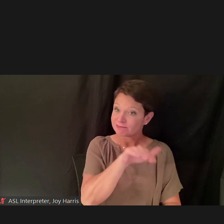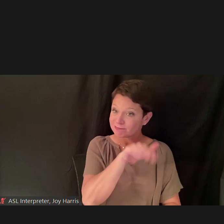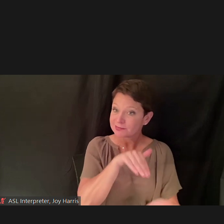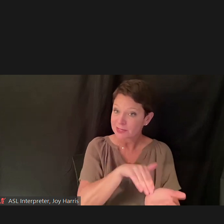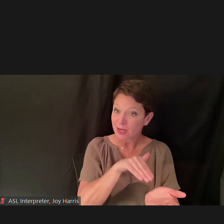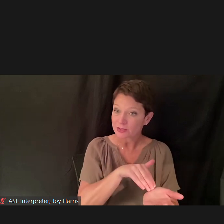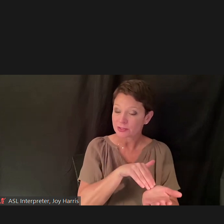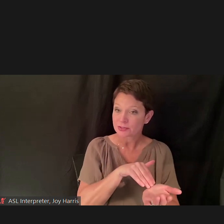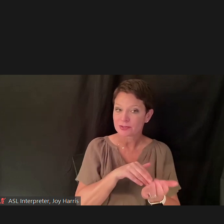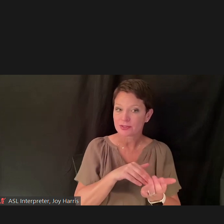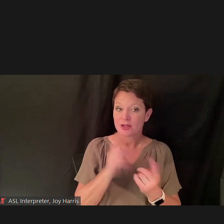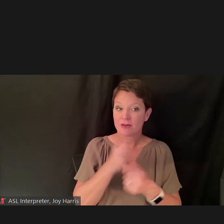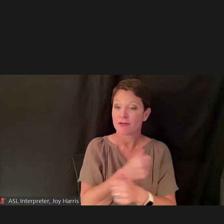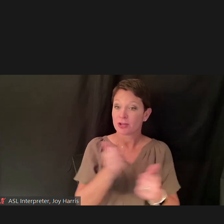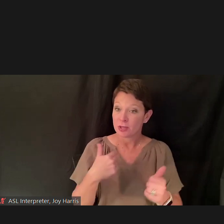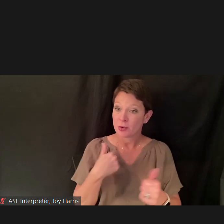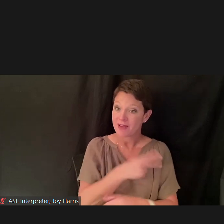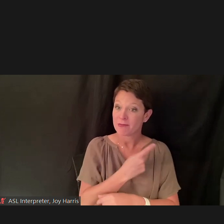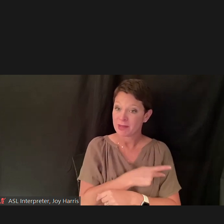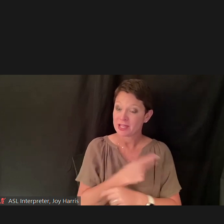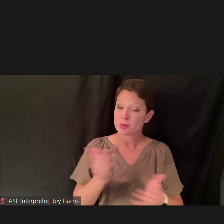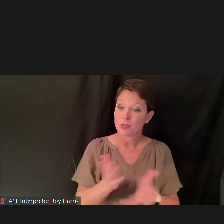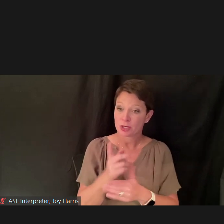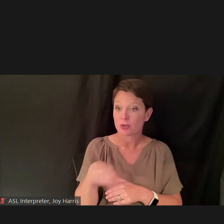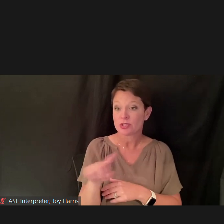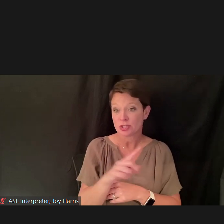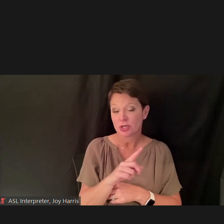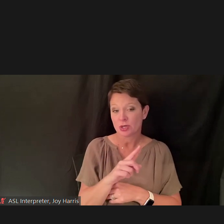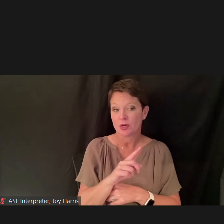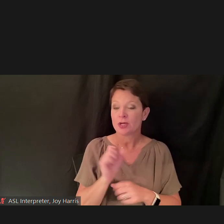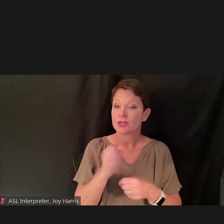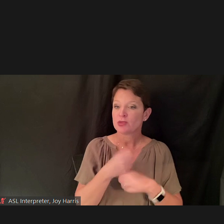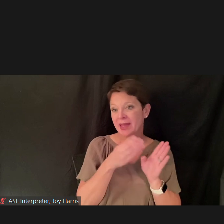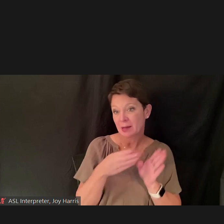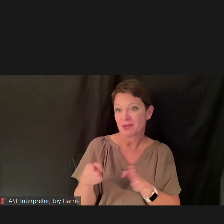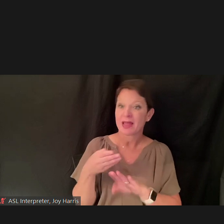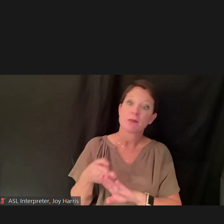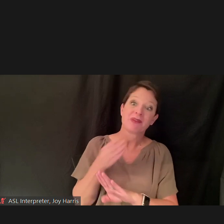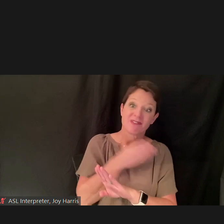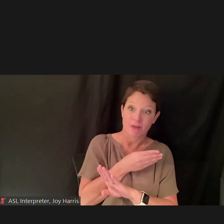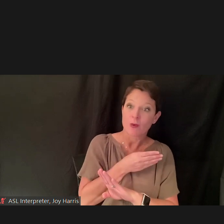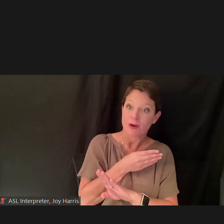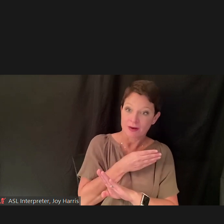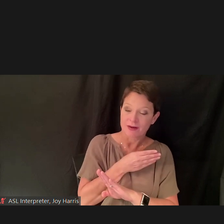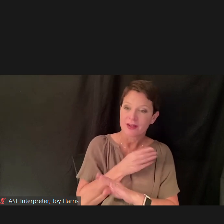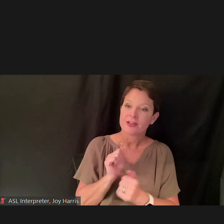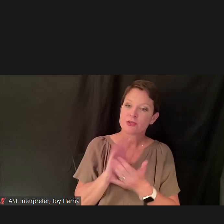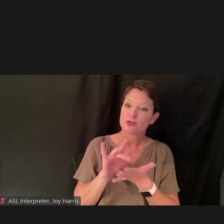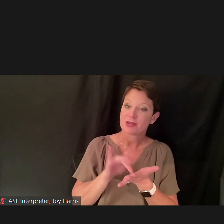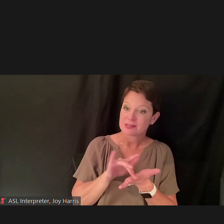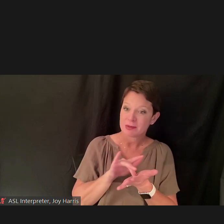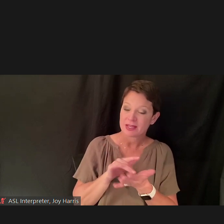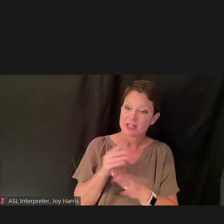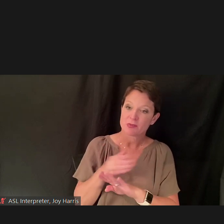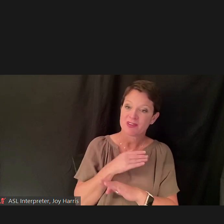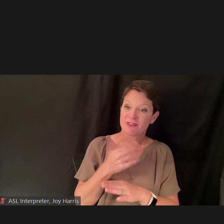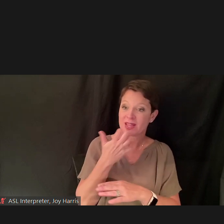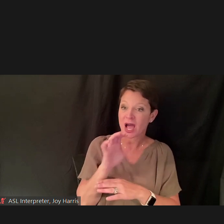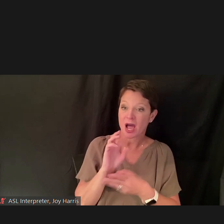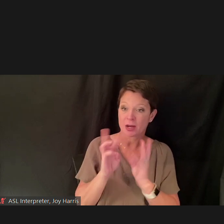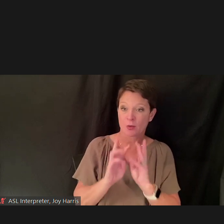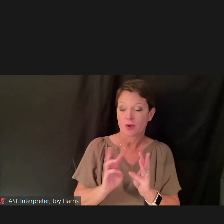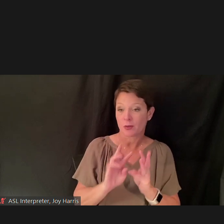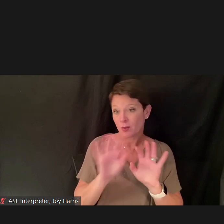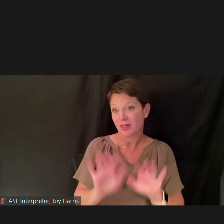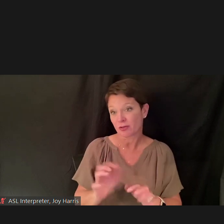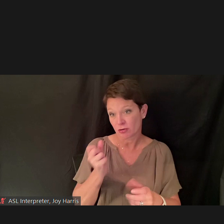información. Y para aquellos que tienen pacientes, le invitamos a que haga un plan